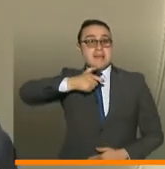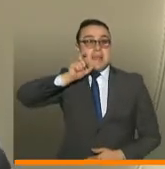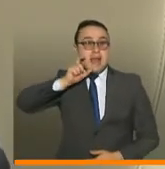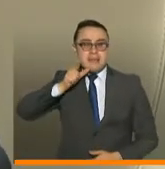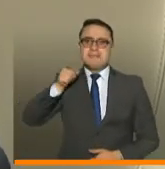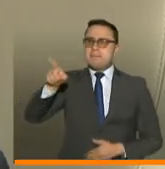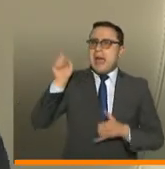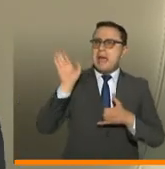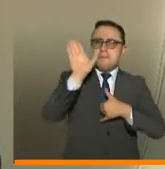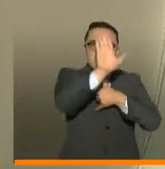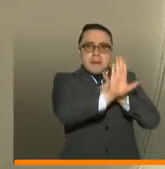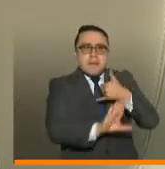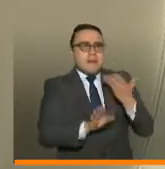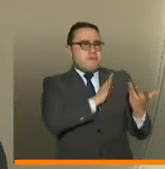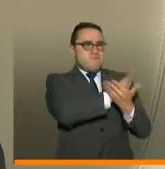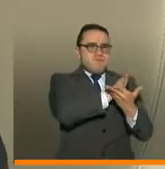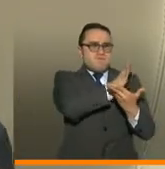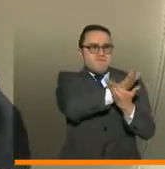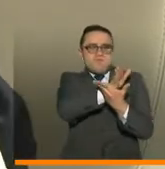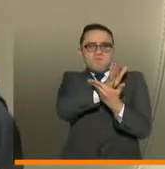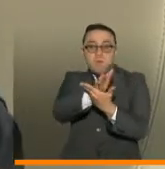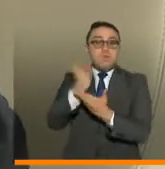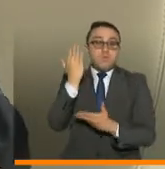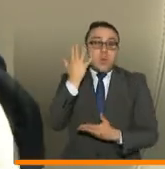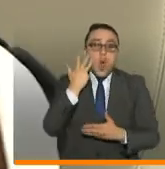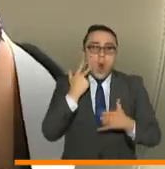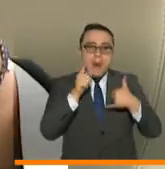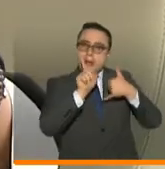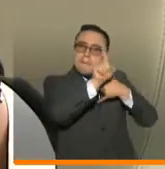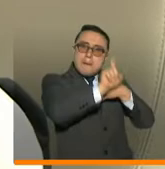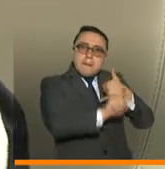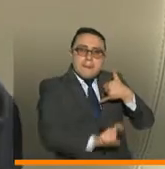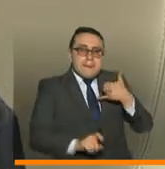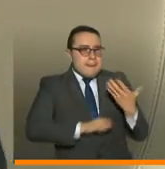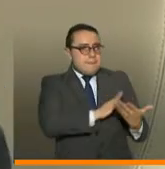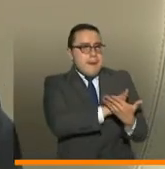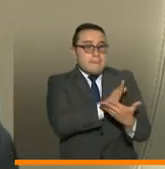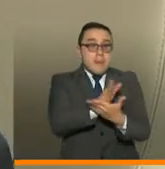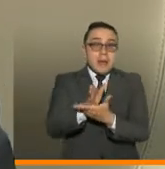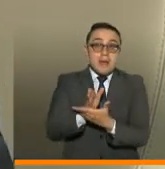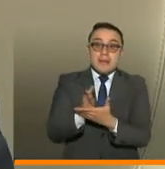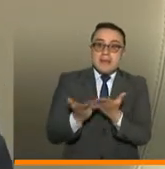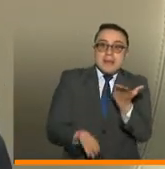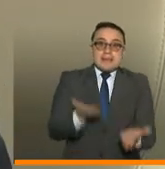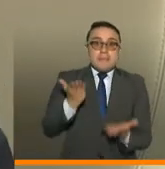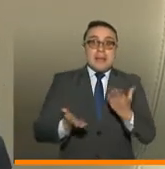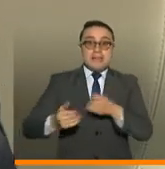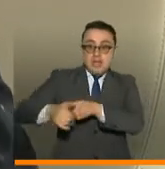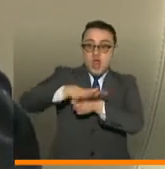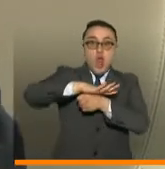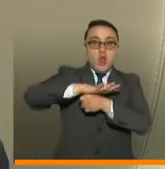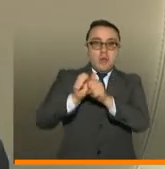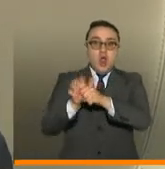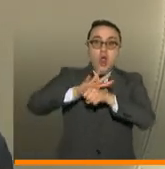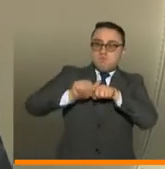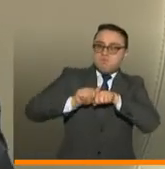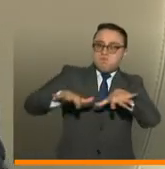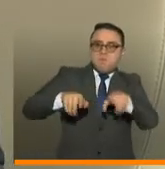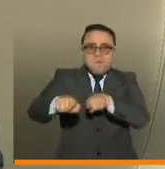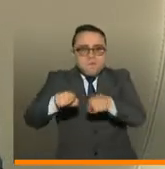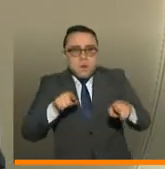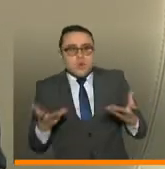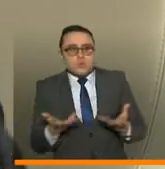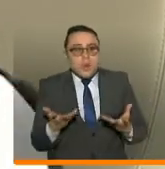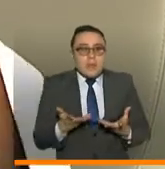días en los departamentos. Y aquellas gobernaciones que obviamente por temas de salud estamos en observancia de los indicadores, bueno, a no bajar la guardia,